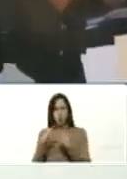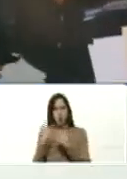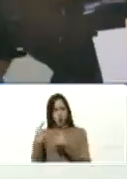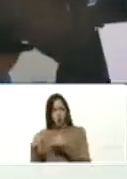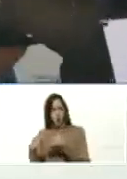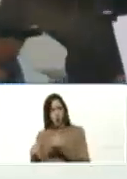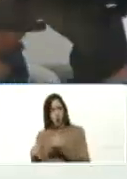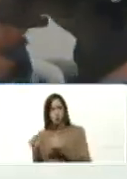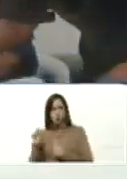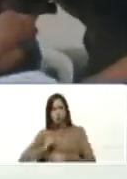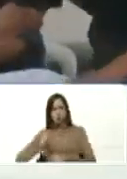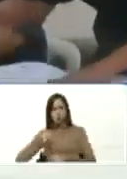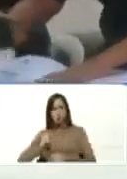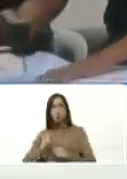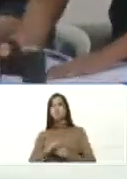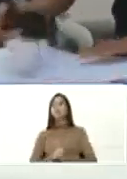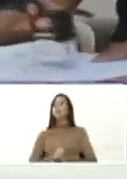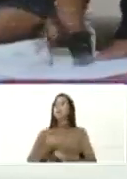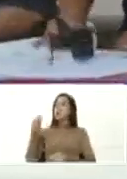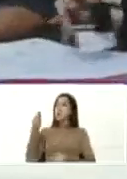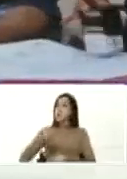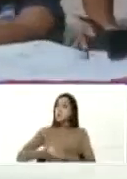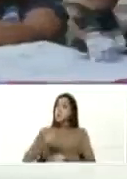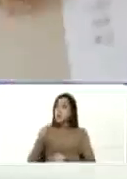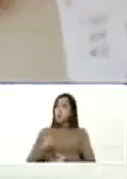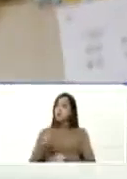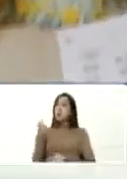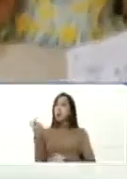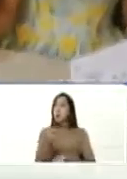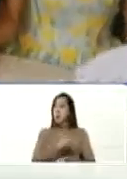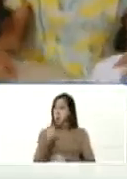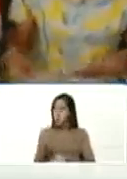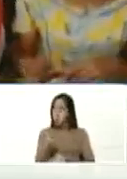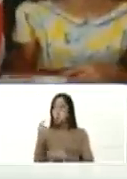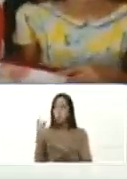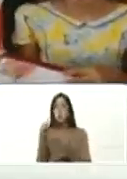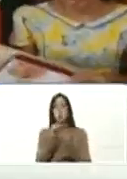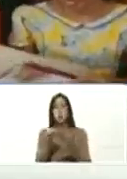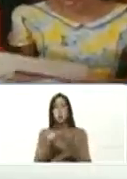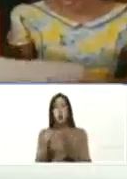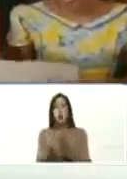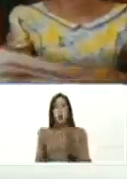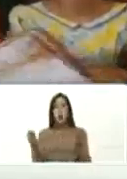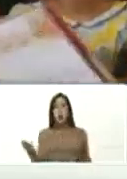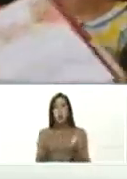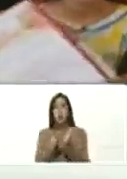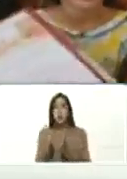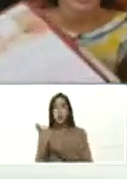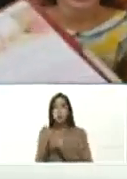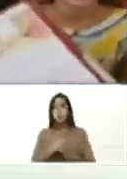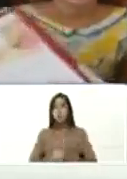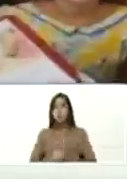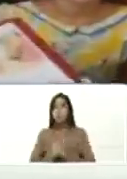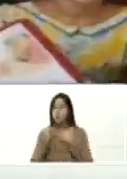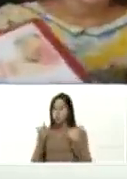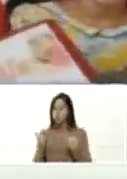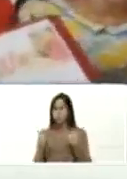hogar. Siempre la busco, la leo. Y hoy estaba leyendo